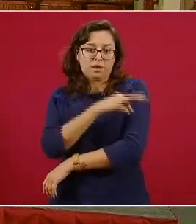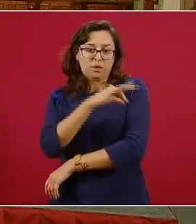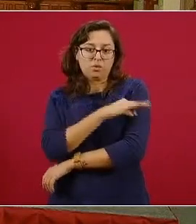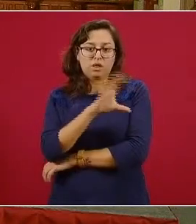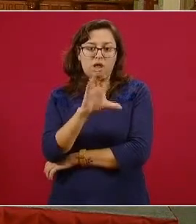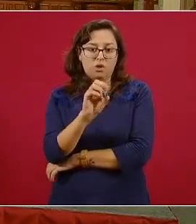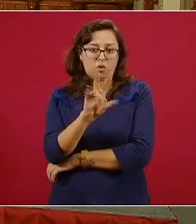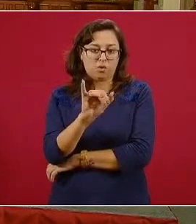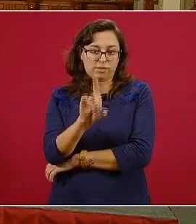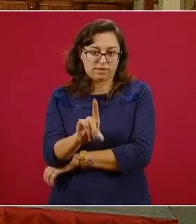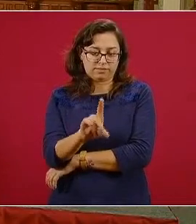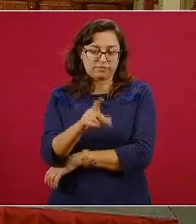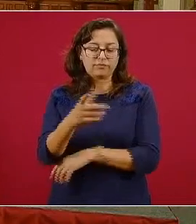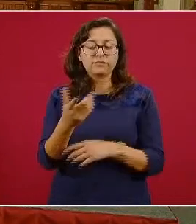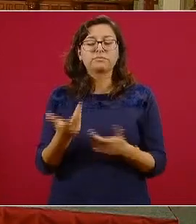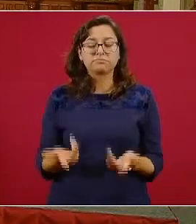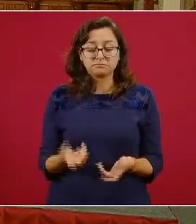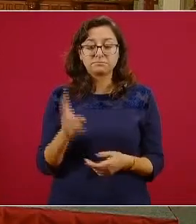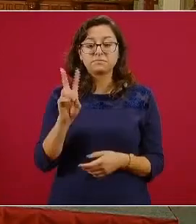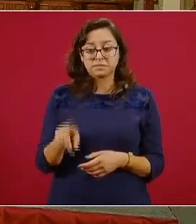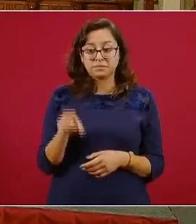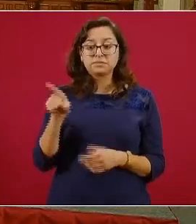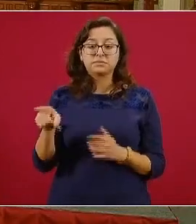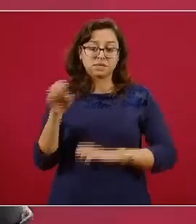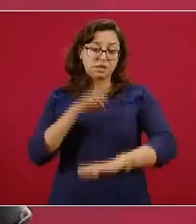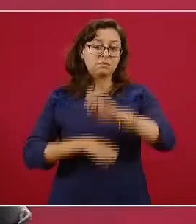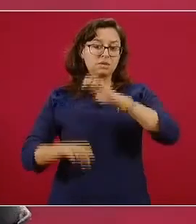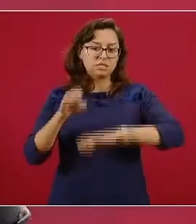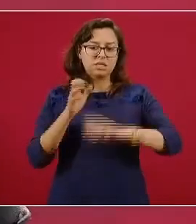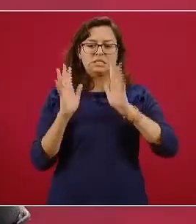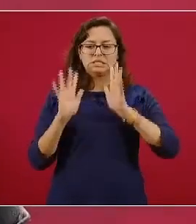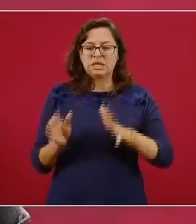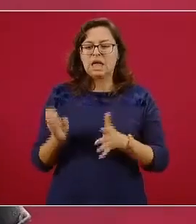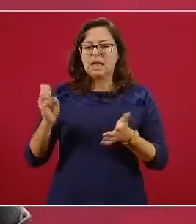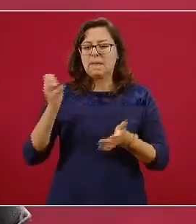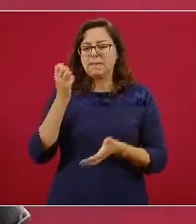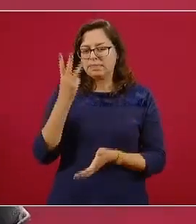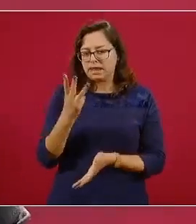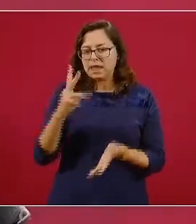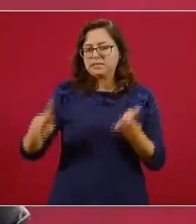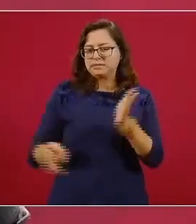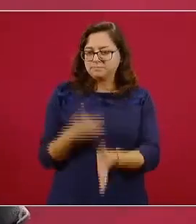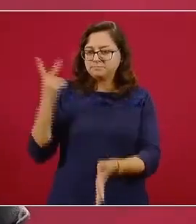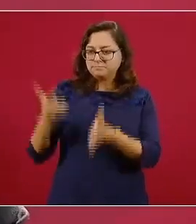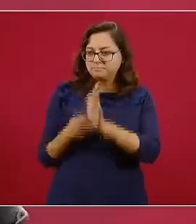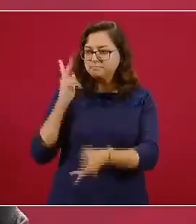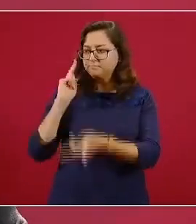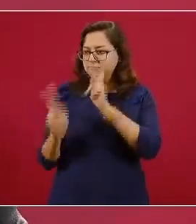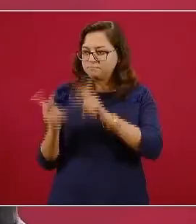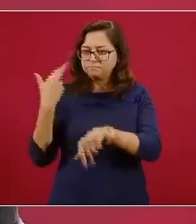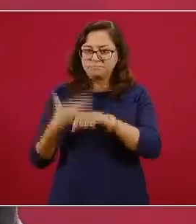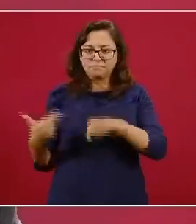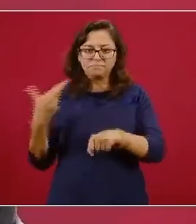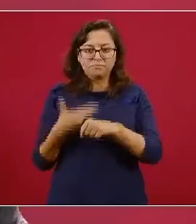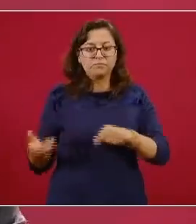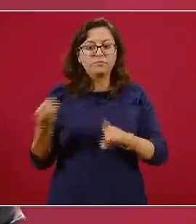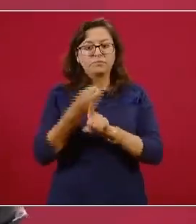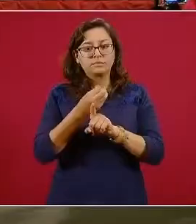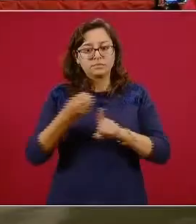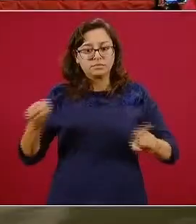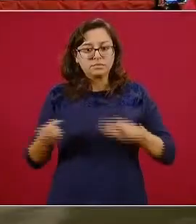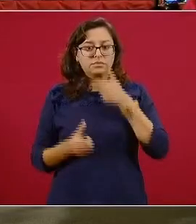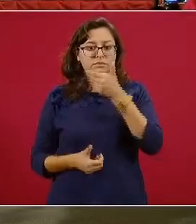COVID, y efectivamente esta empresa, hemos tenido ya al menos 3 conversaciones para organizar